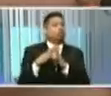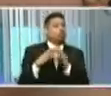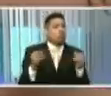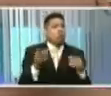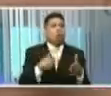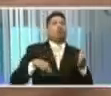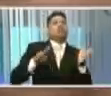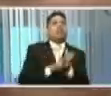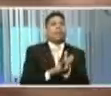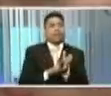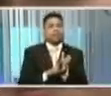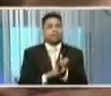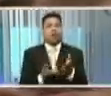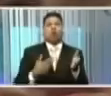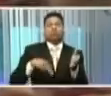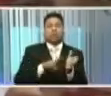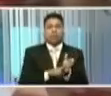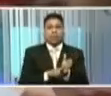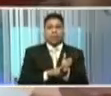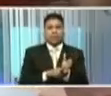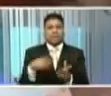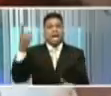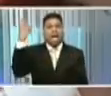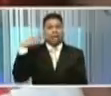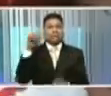¿Qué harían con el pueblo?